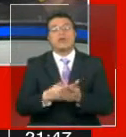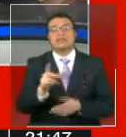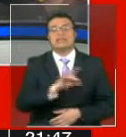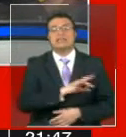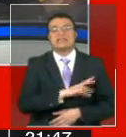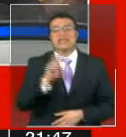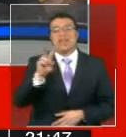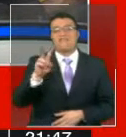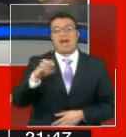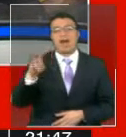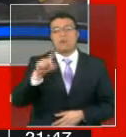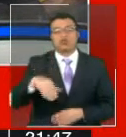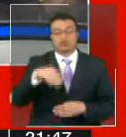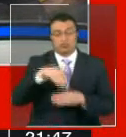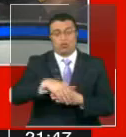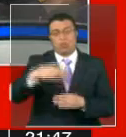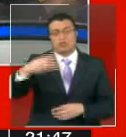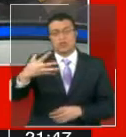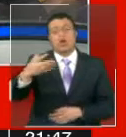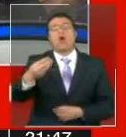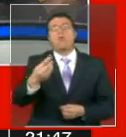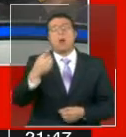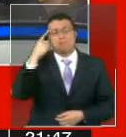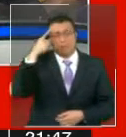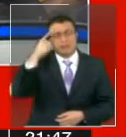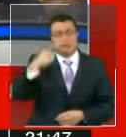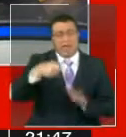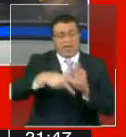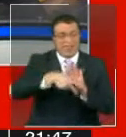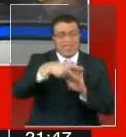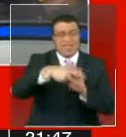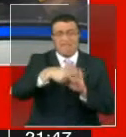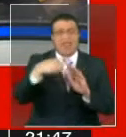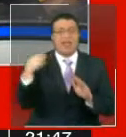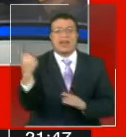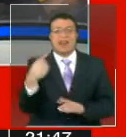Vamos, a la oposición, en las elecciones municipales en general, a nivel nacional?